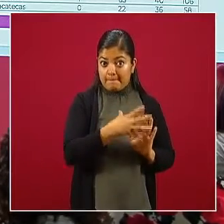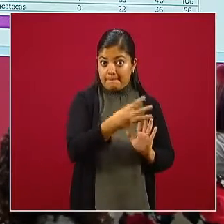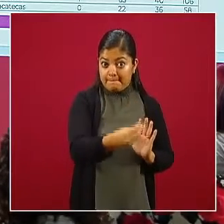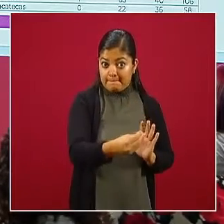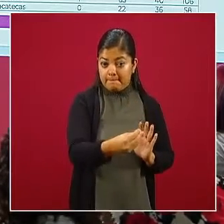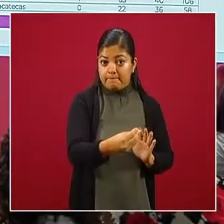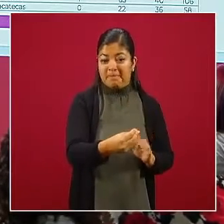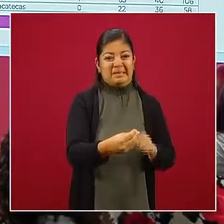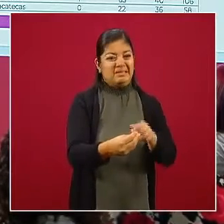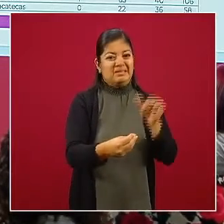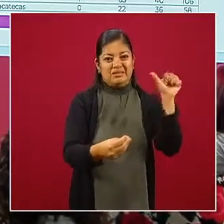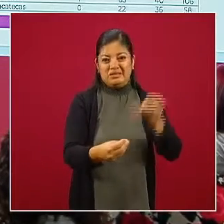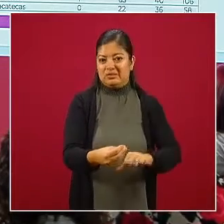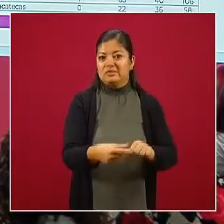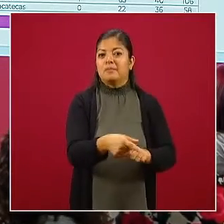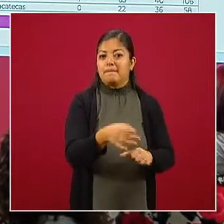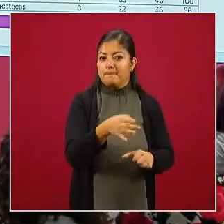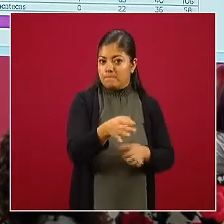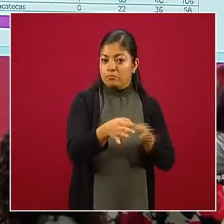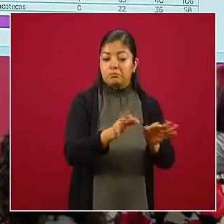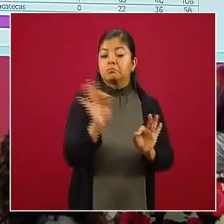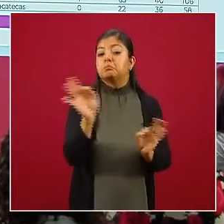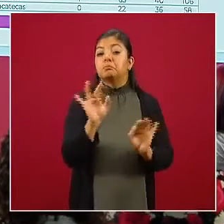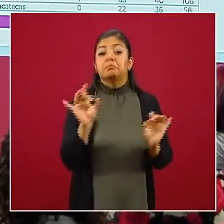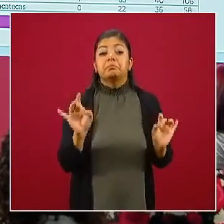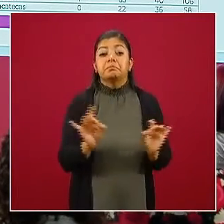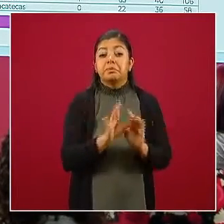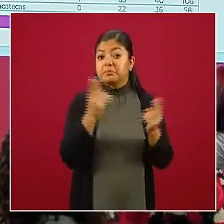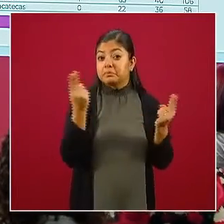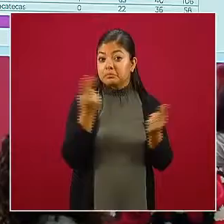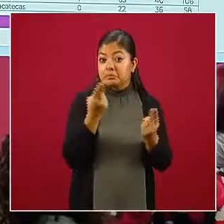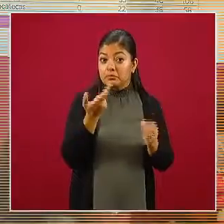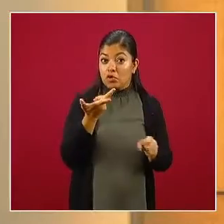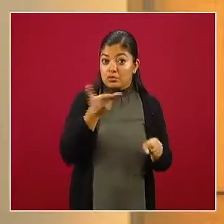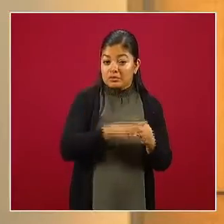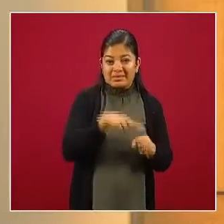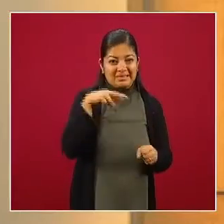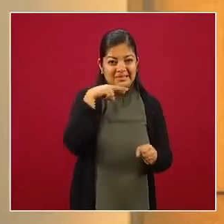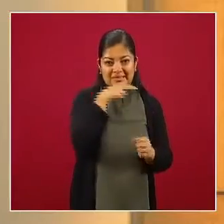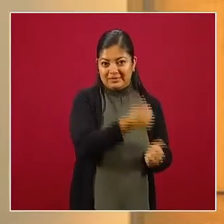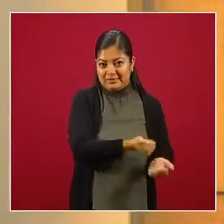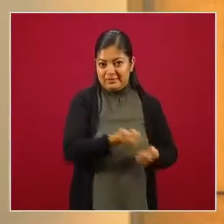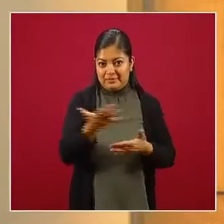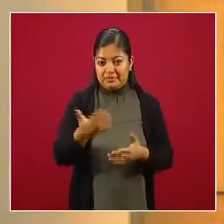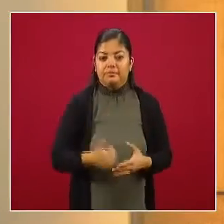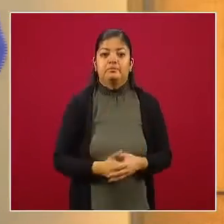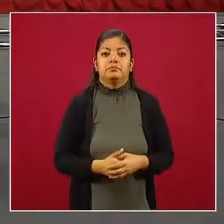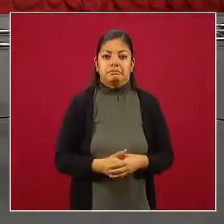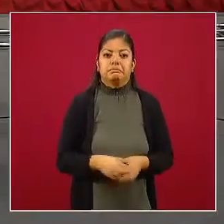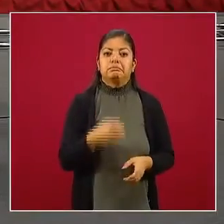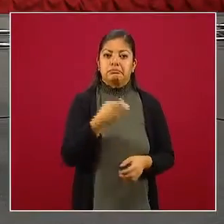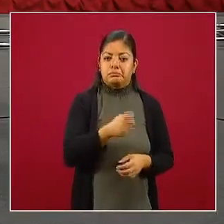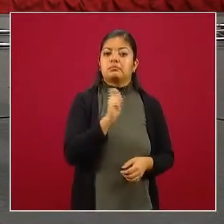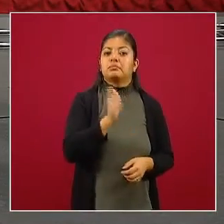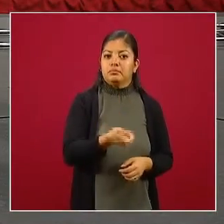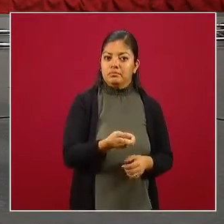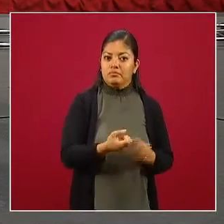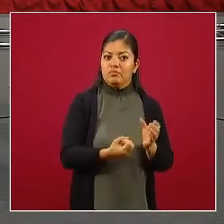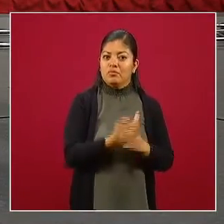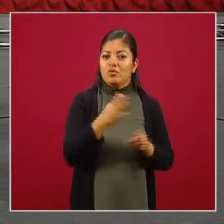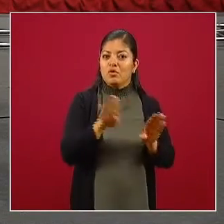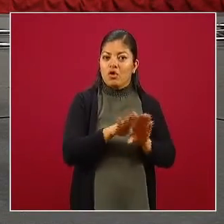personas desde esos municipios si llegaran a necesitar hospitalización. Entonces, todo esto es parte de un